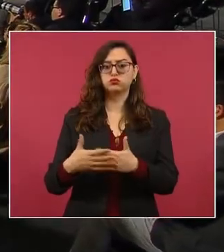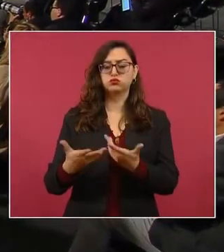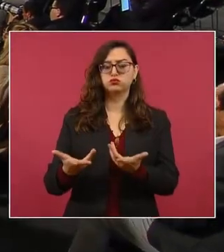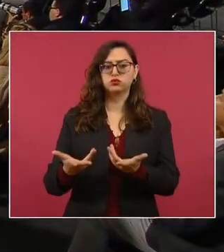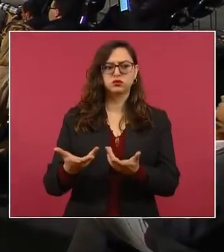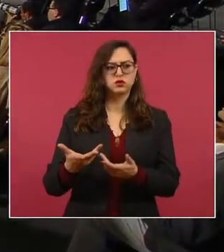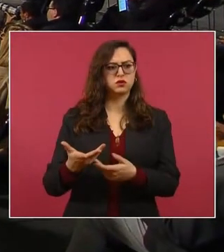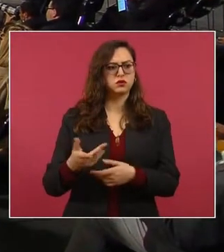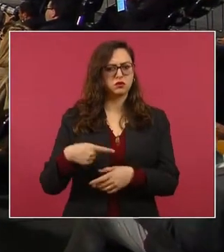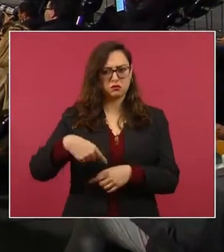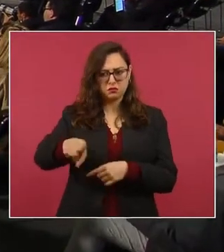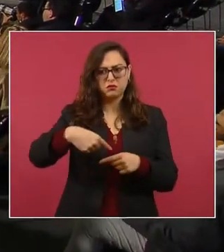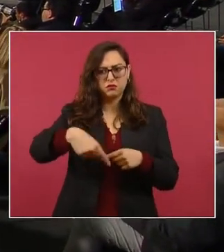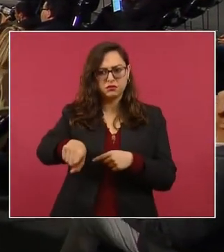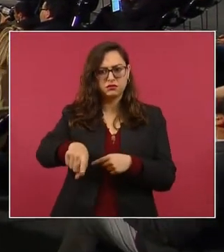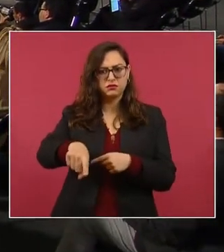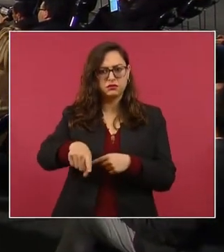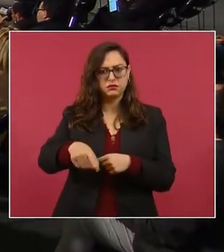el fin de semana.